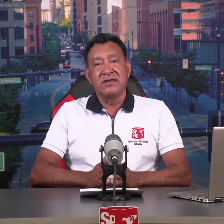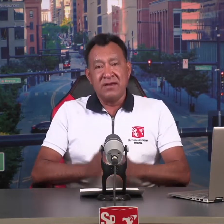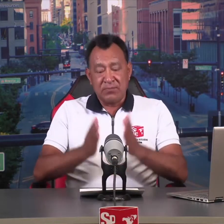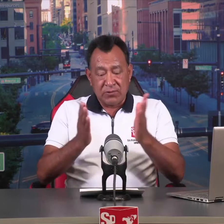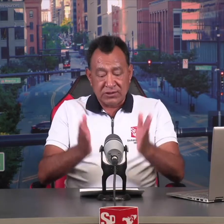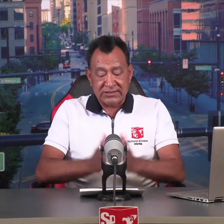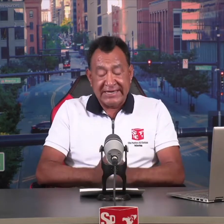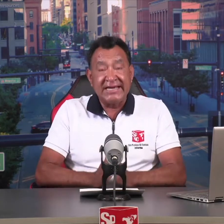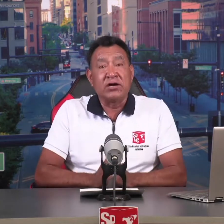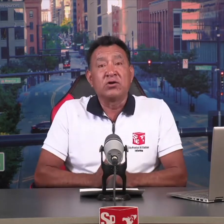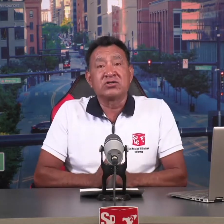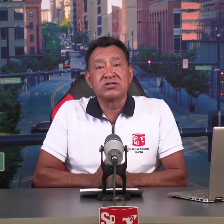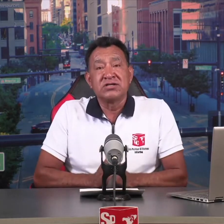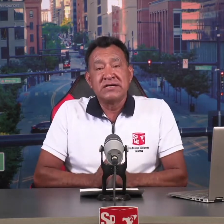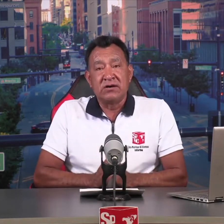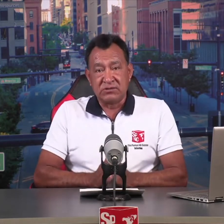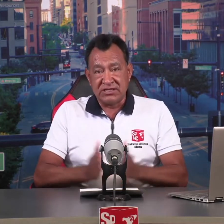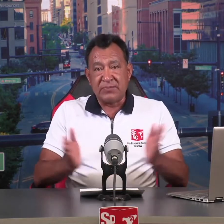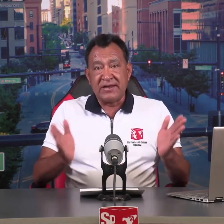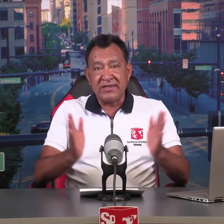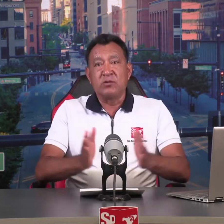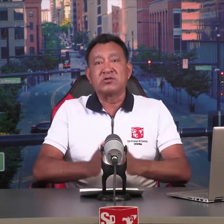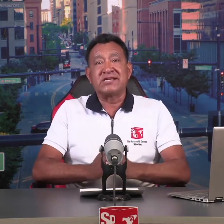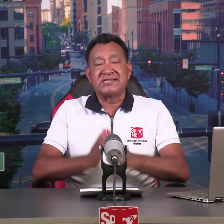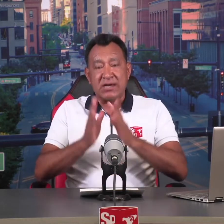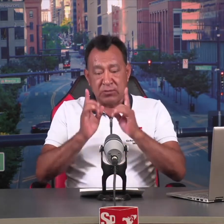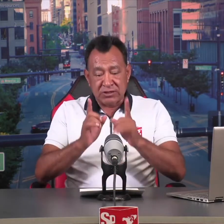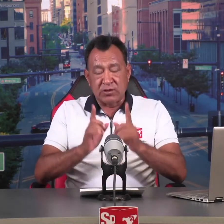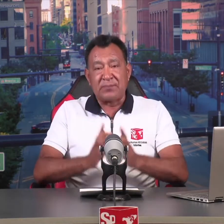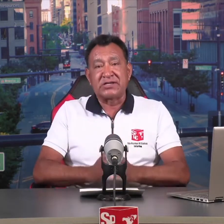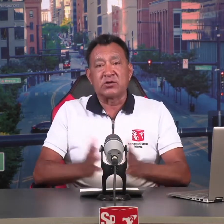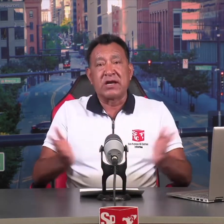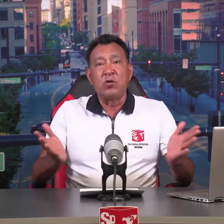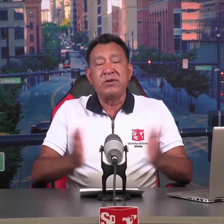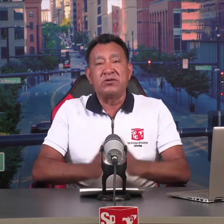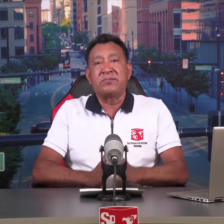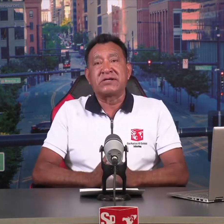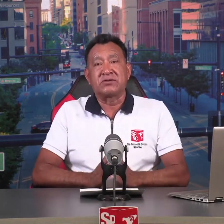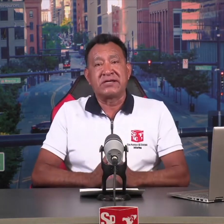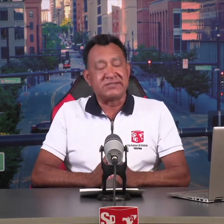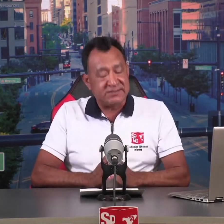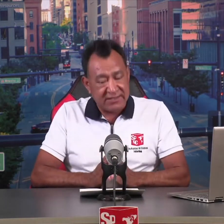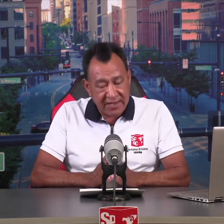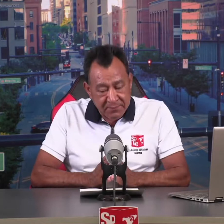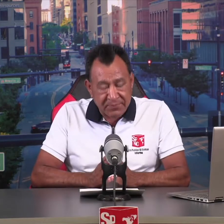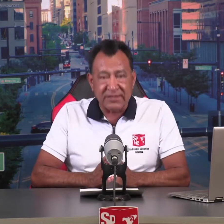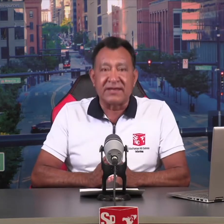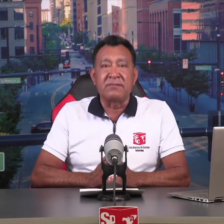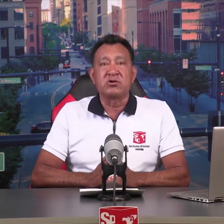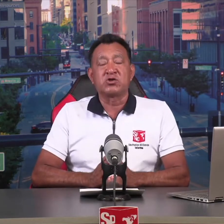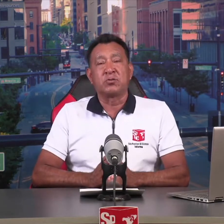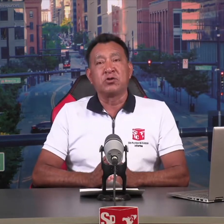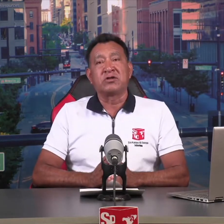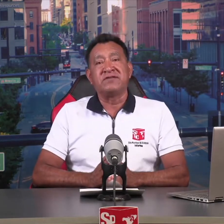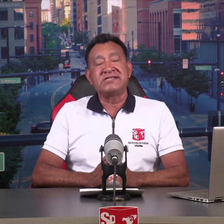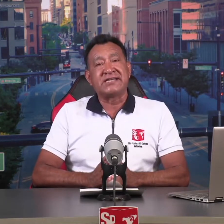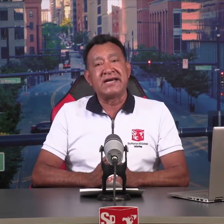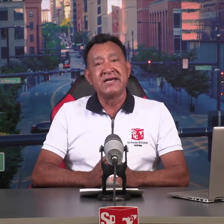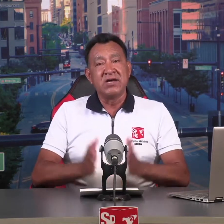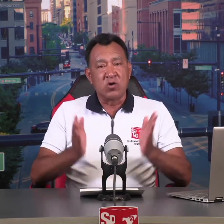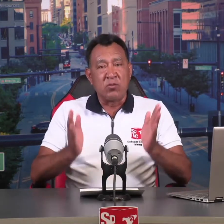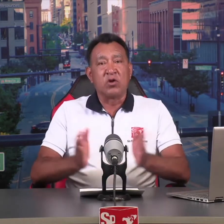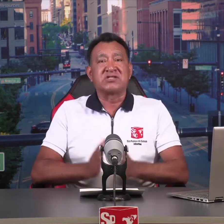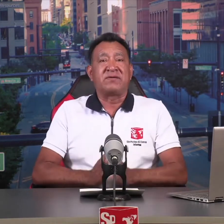corazón por seguirnos. Como siempre le digo a usted, sea una sola persona o un millón de personas, siempre daremos nuestro punto de